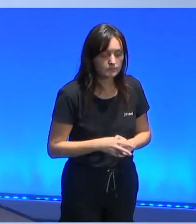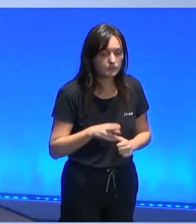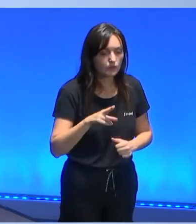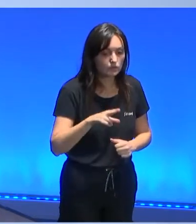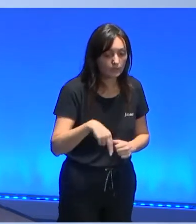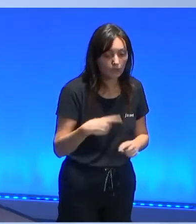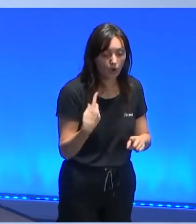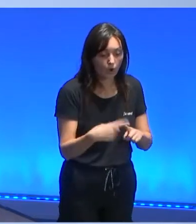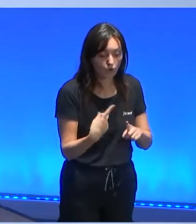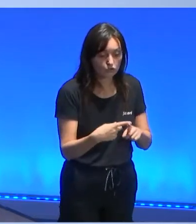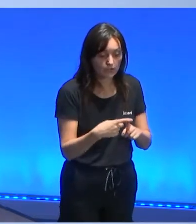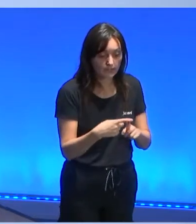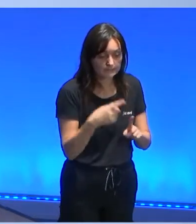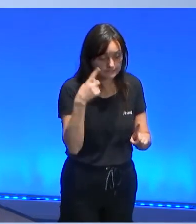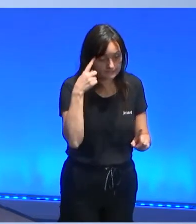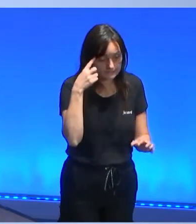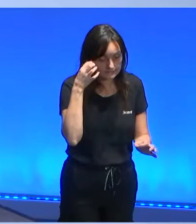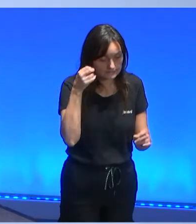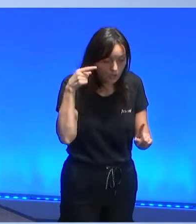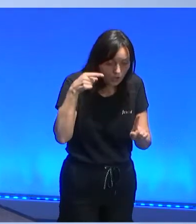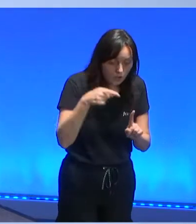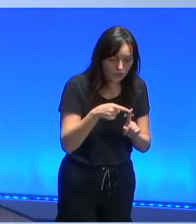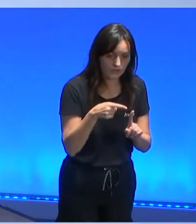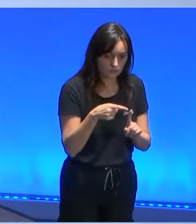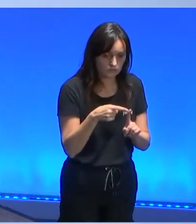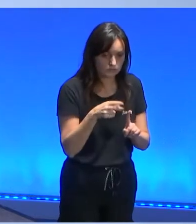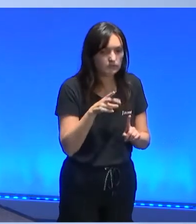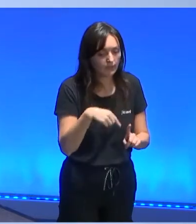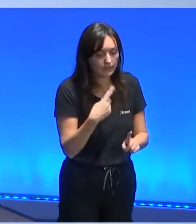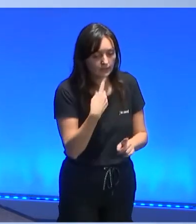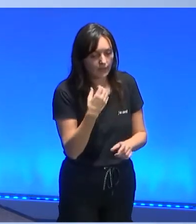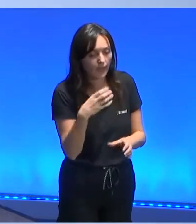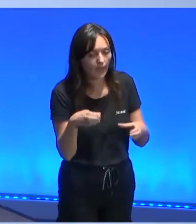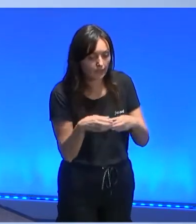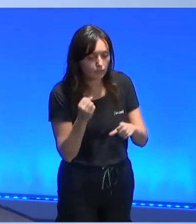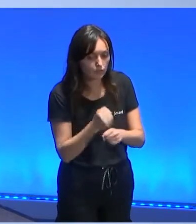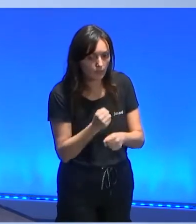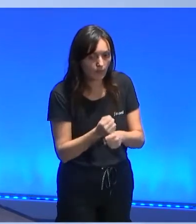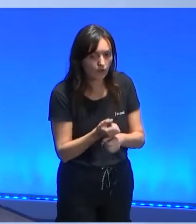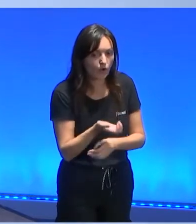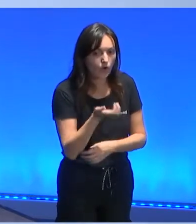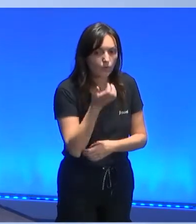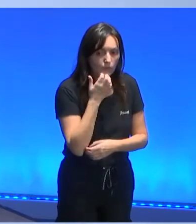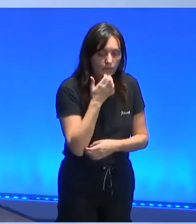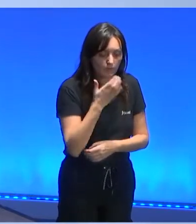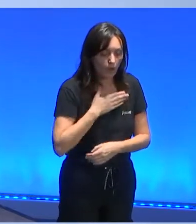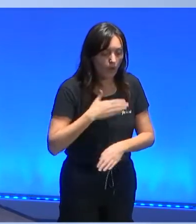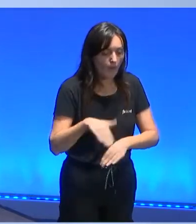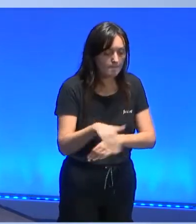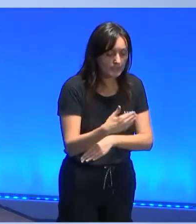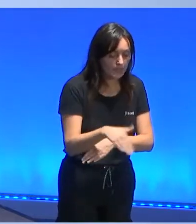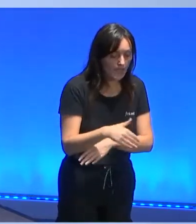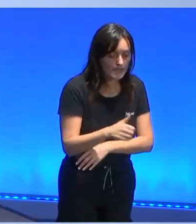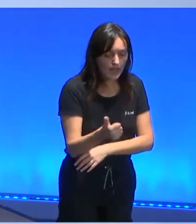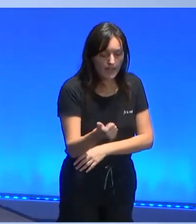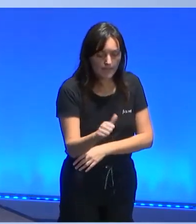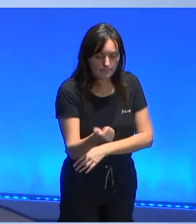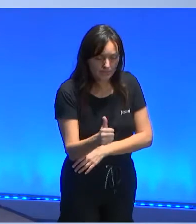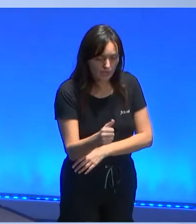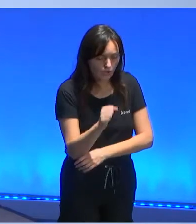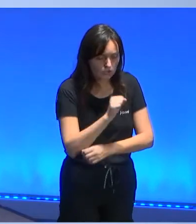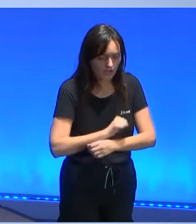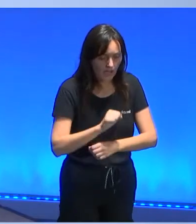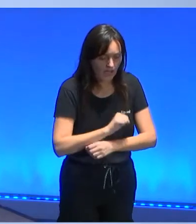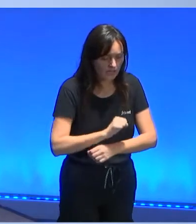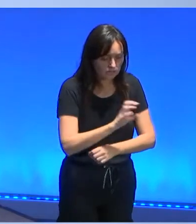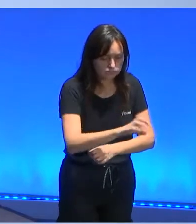cosas más concretas que también habían dicho en los equipos de trabajo. Pues, por ejemplo, en mi calle los perros están las cacas de los